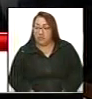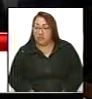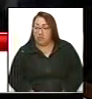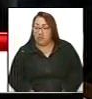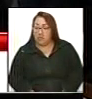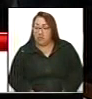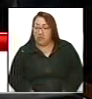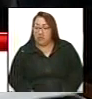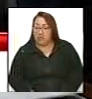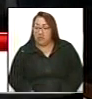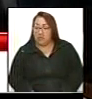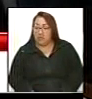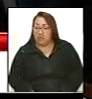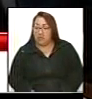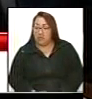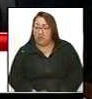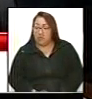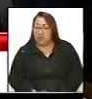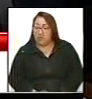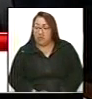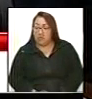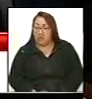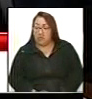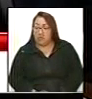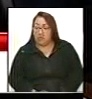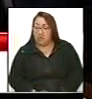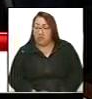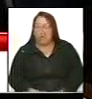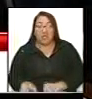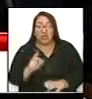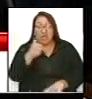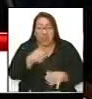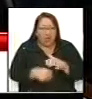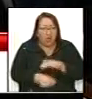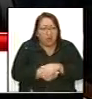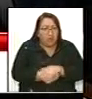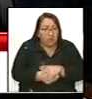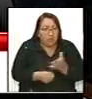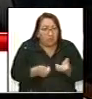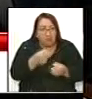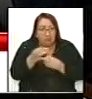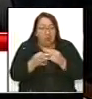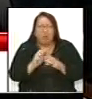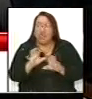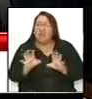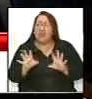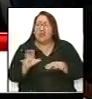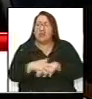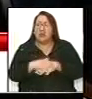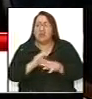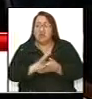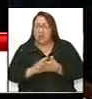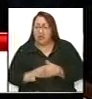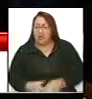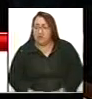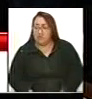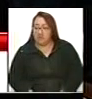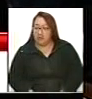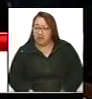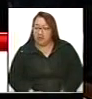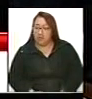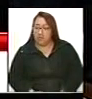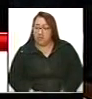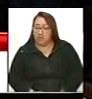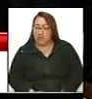así. Se hizo entre gallos y medianoche a escondidas, no se consultó a ninguna sociedad de gestión, lo